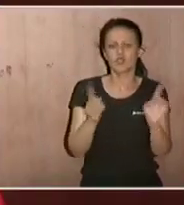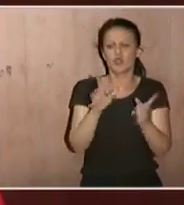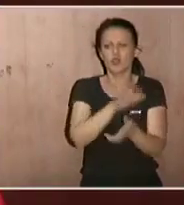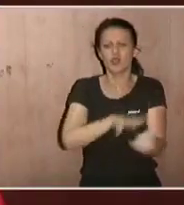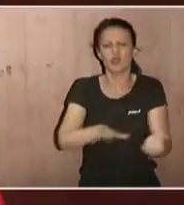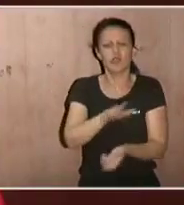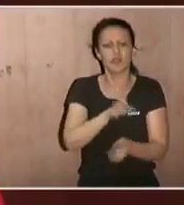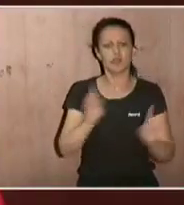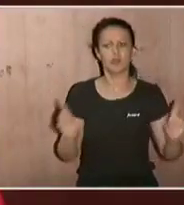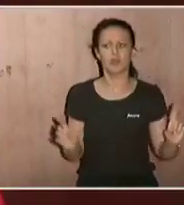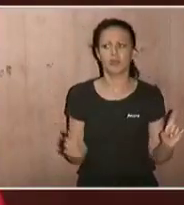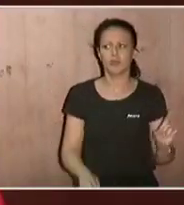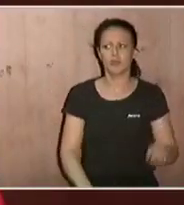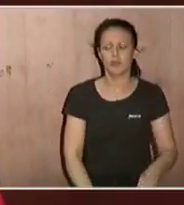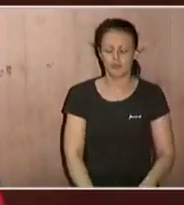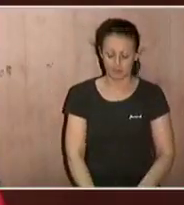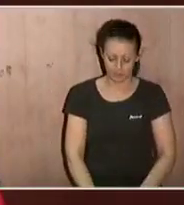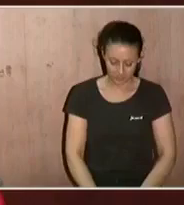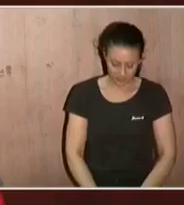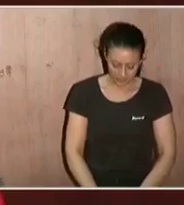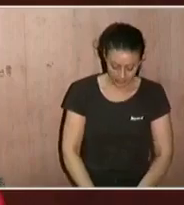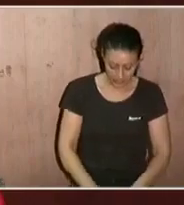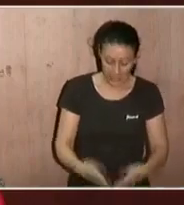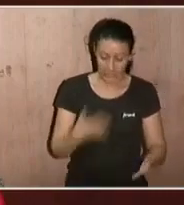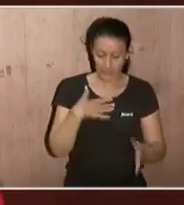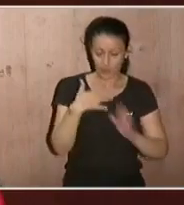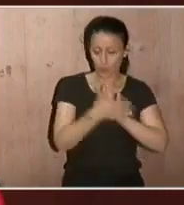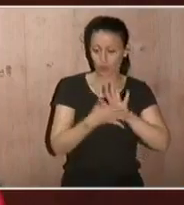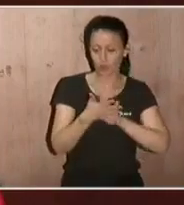catastrofista. Así, voy a centrar mi discurso